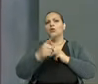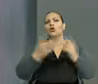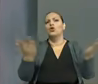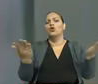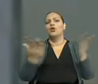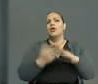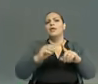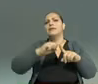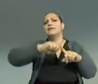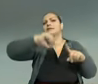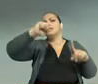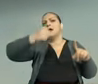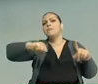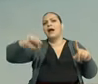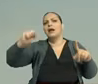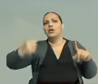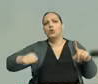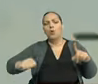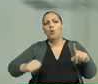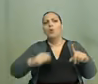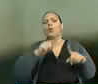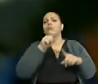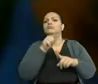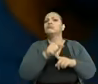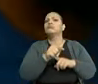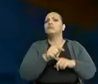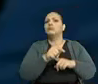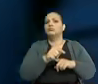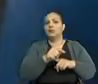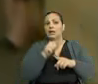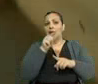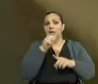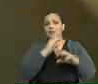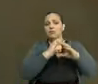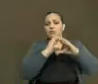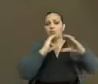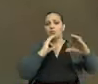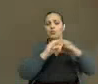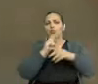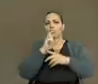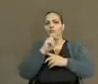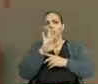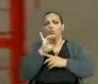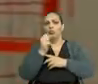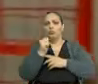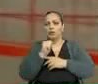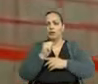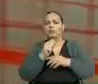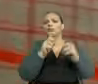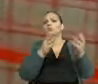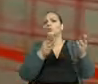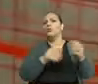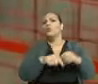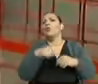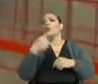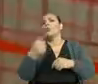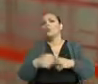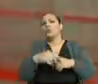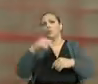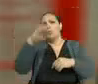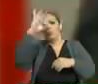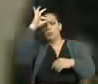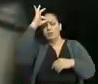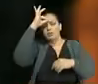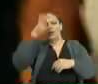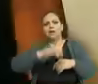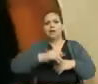Marengo, Hospital Roberto Gilbert. Ojo, las autoridades han indicado de que las rutas, las líneas